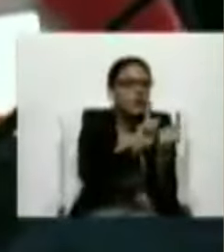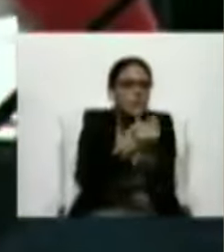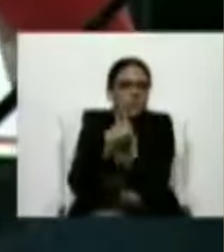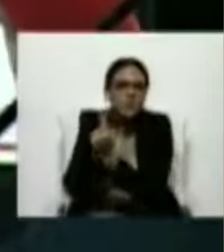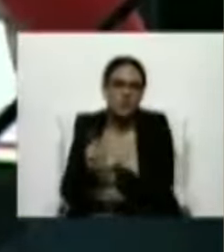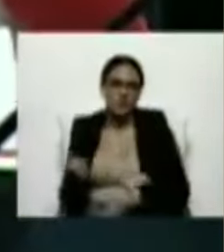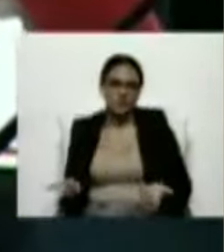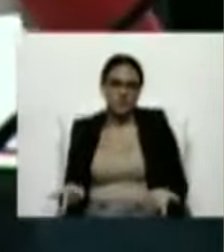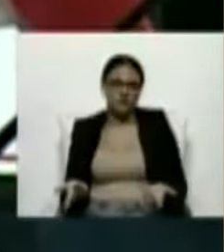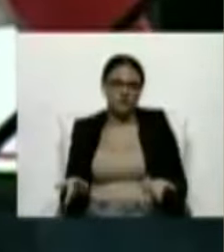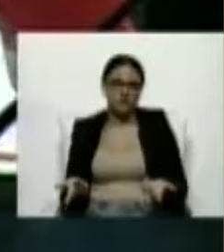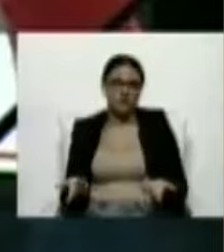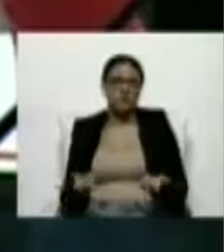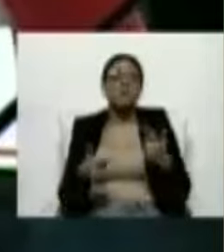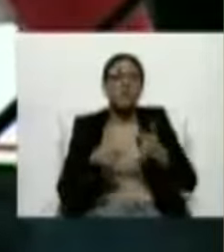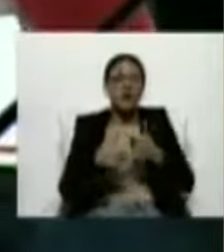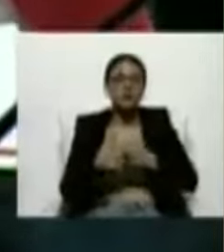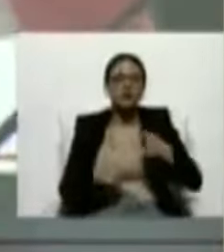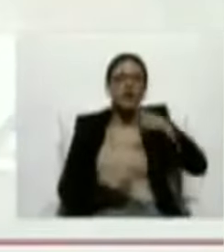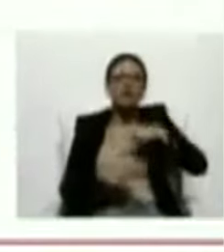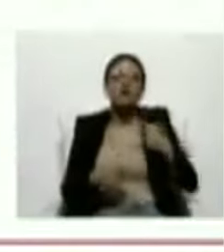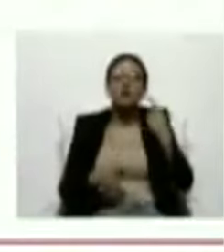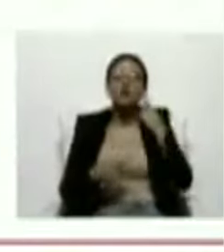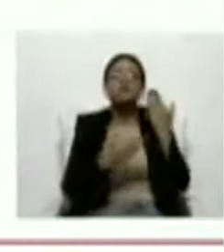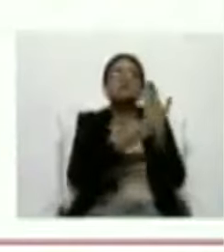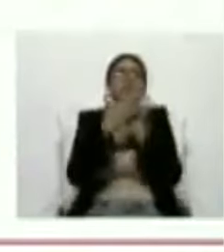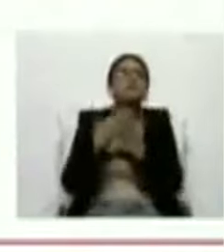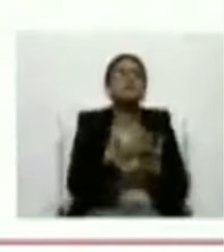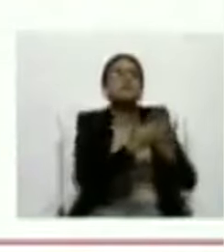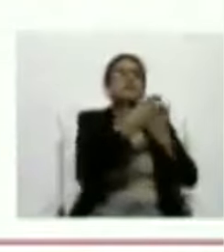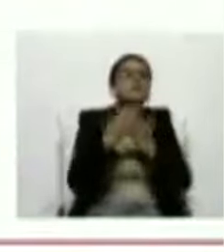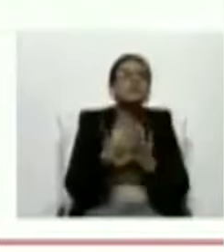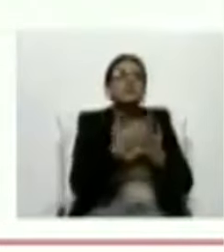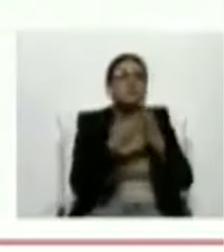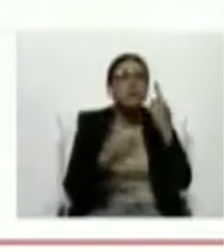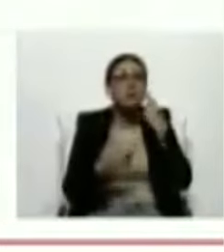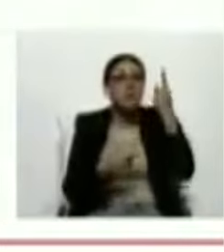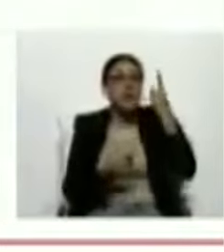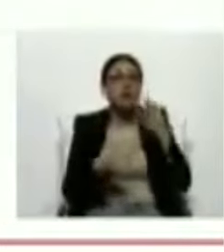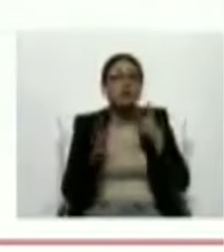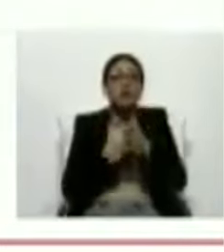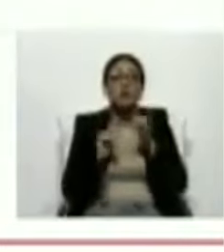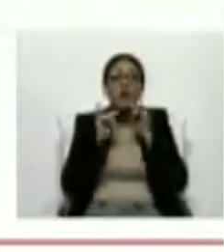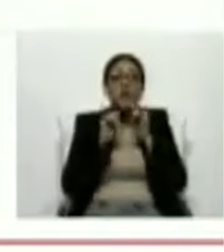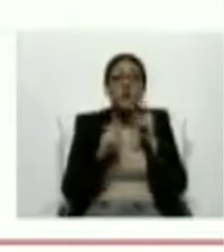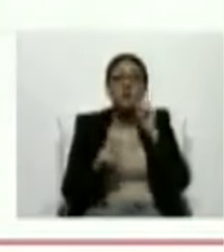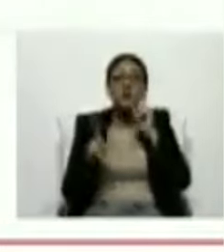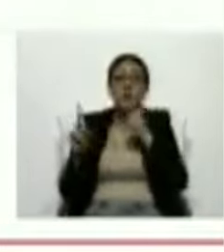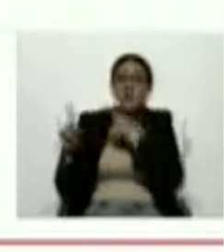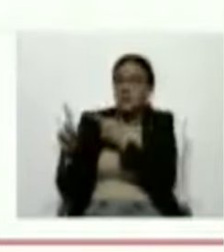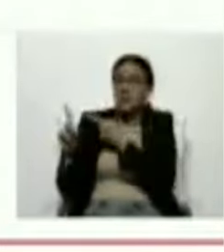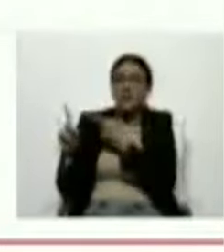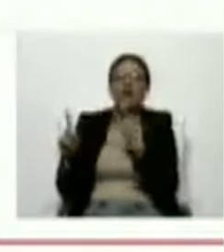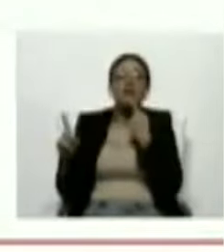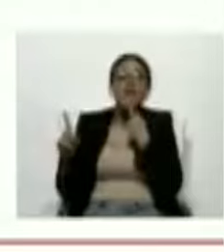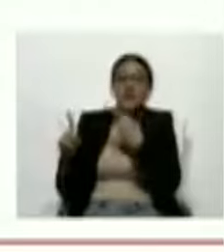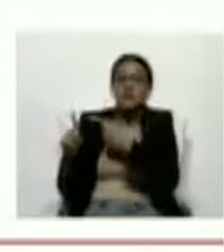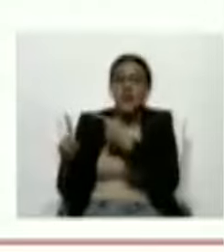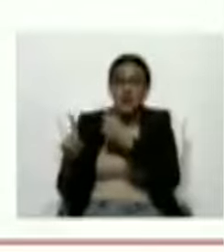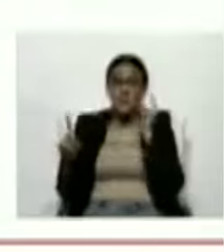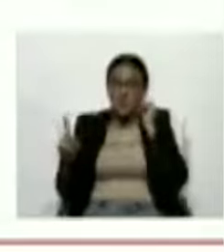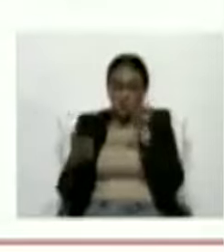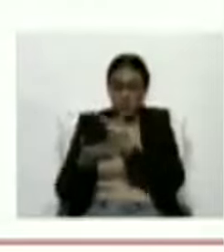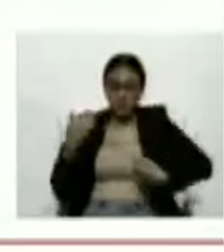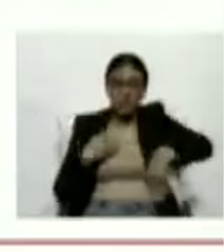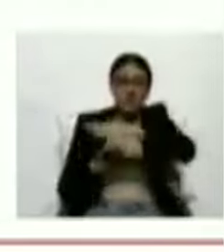Lemon analiza narc candidata las narc candidata por supuesto lo pone lo que el